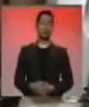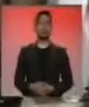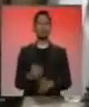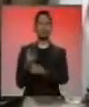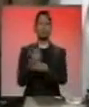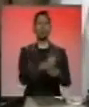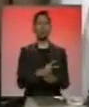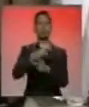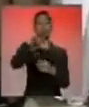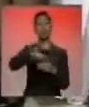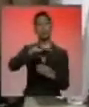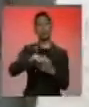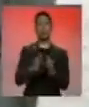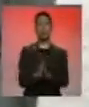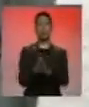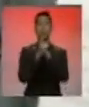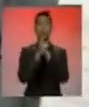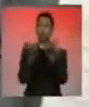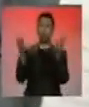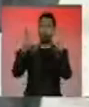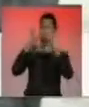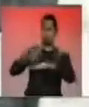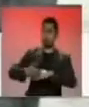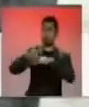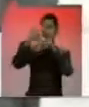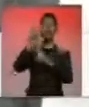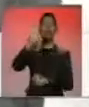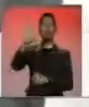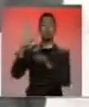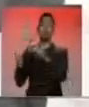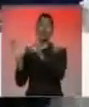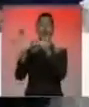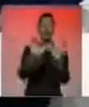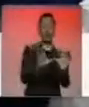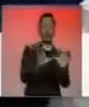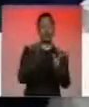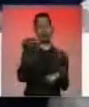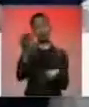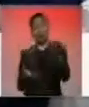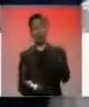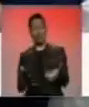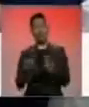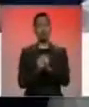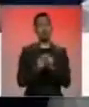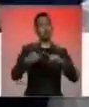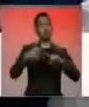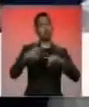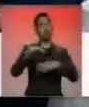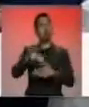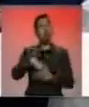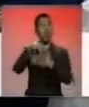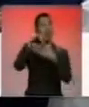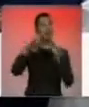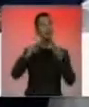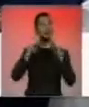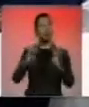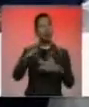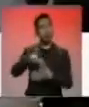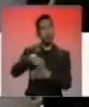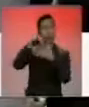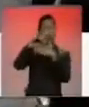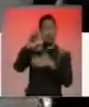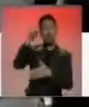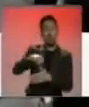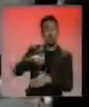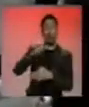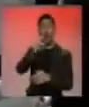Electoral solicitará también al Tribunal Contencioso Electoral la certificación de si existe o no algún recurso pendiente sobre los resultados electorales. Esto para la